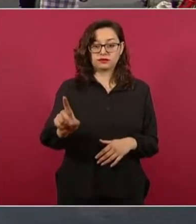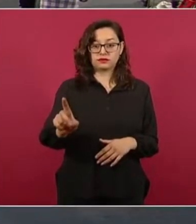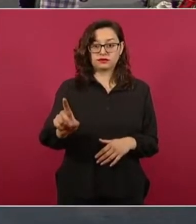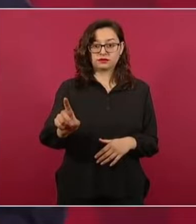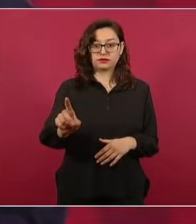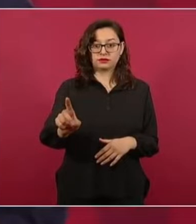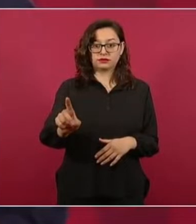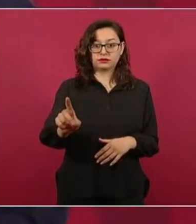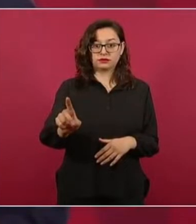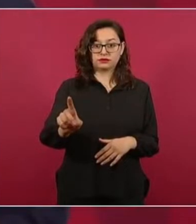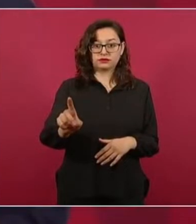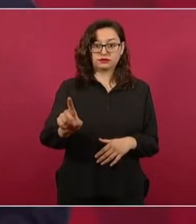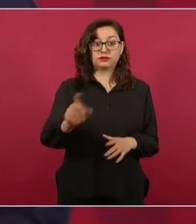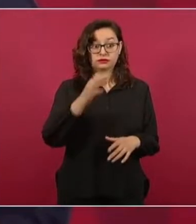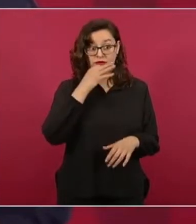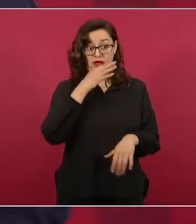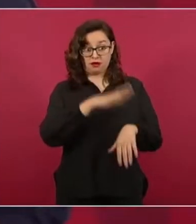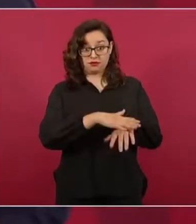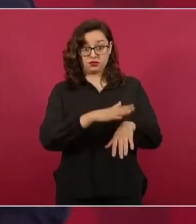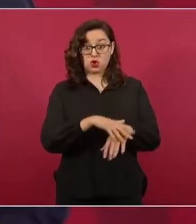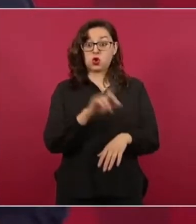informar, te adelanto,